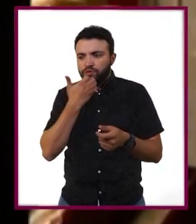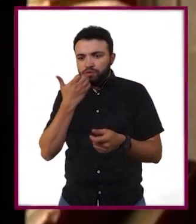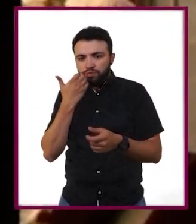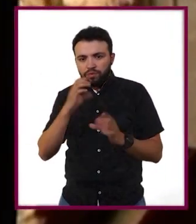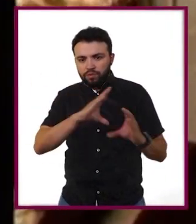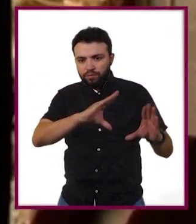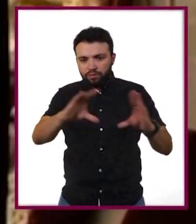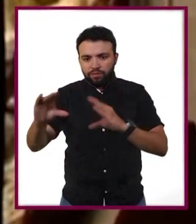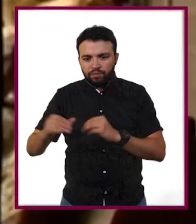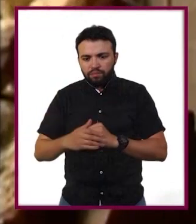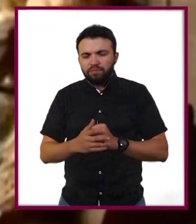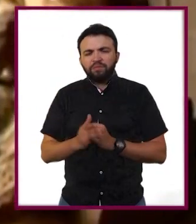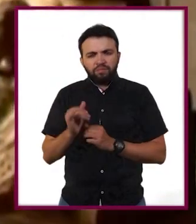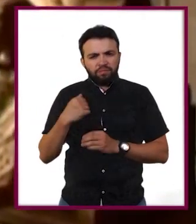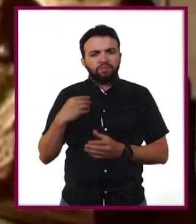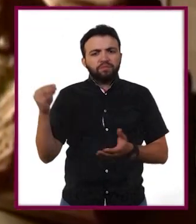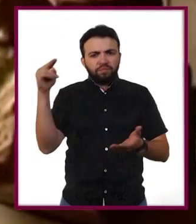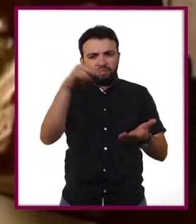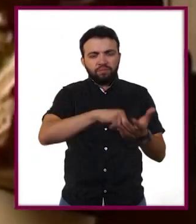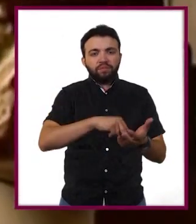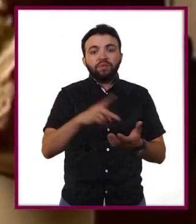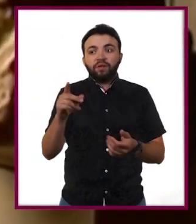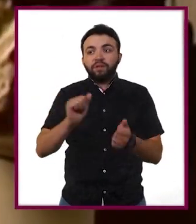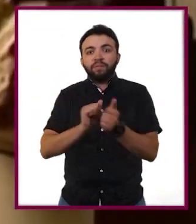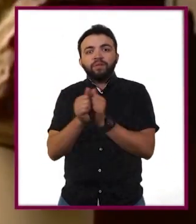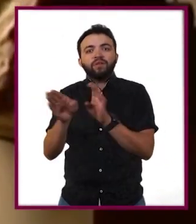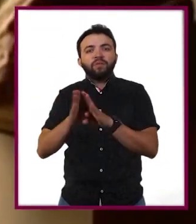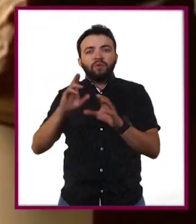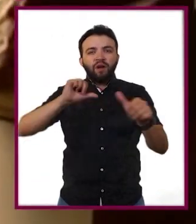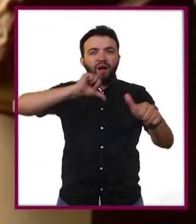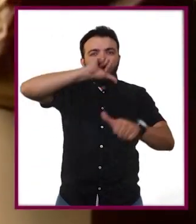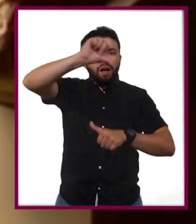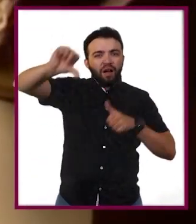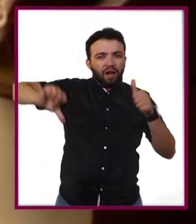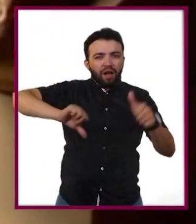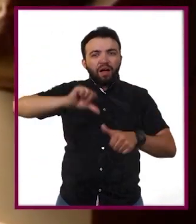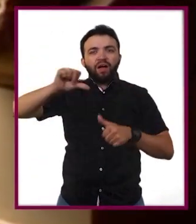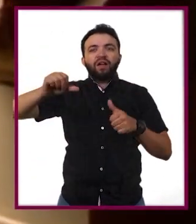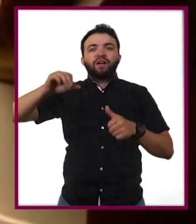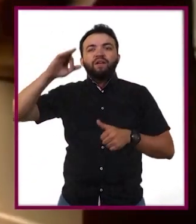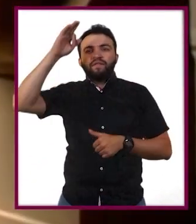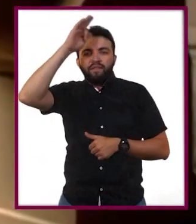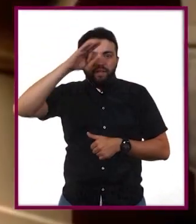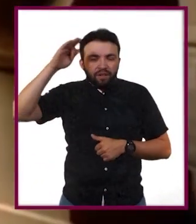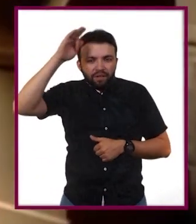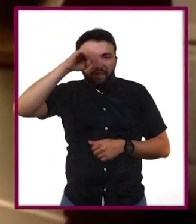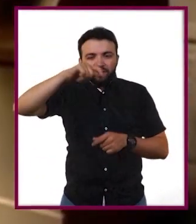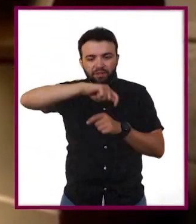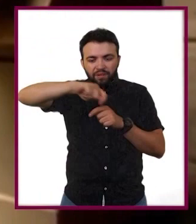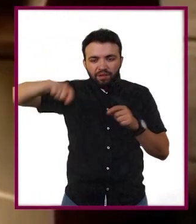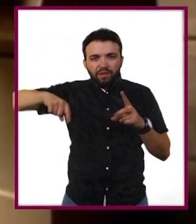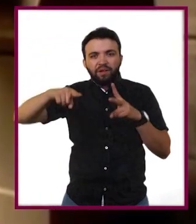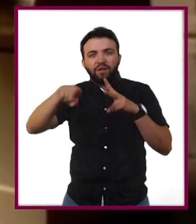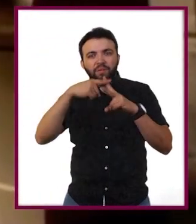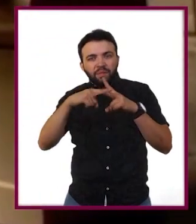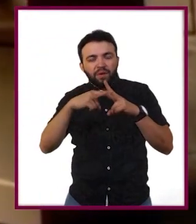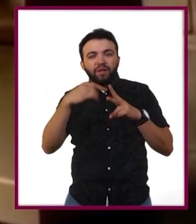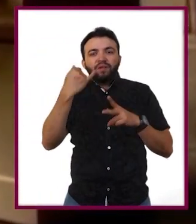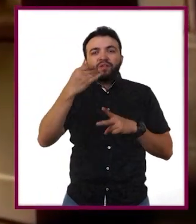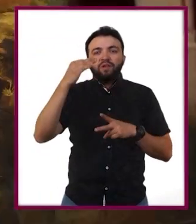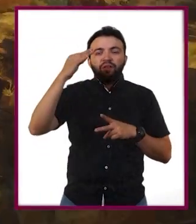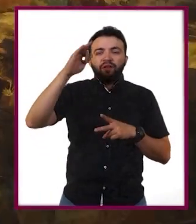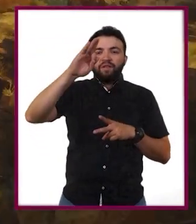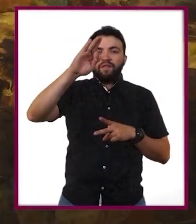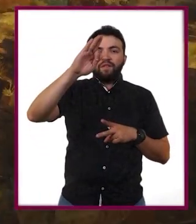él continuó con estudios de otras disciplinas como anatomía, geografía, geología, zoología, arquitectura, matemáticas y